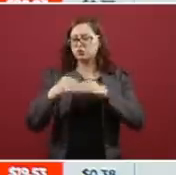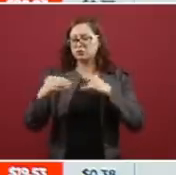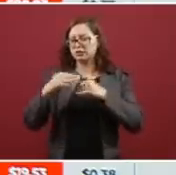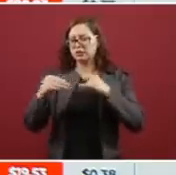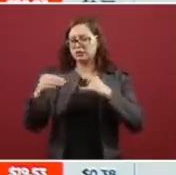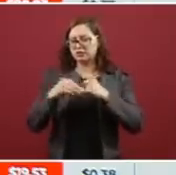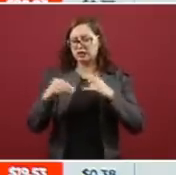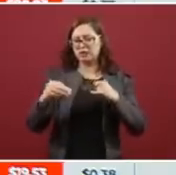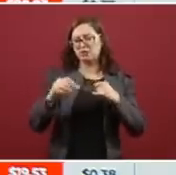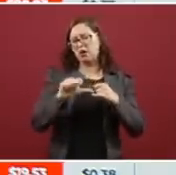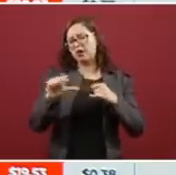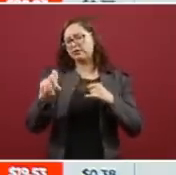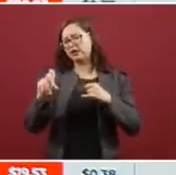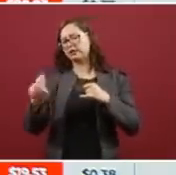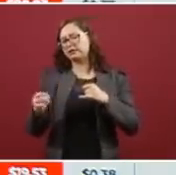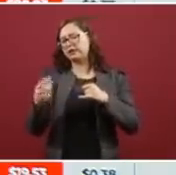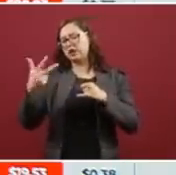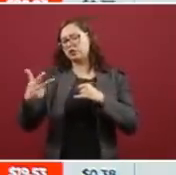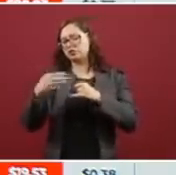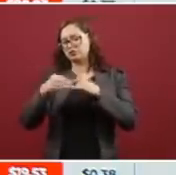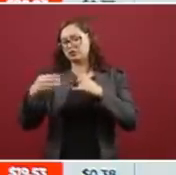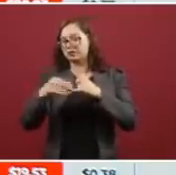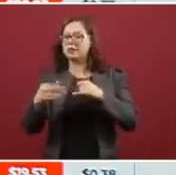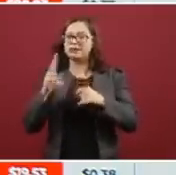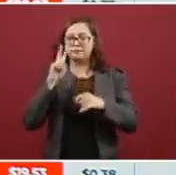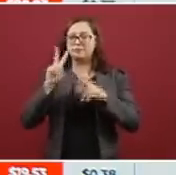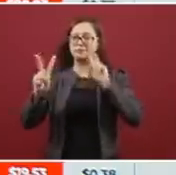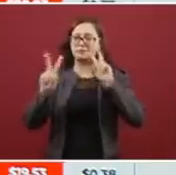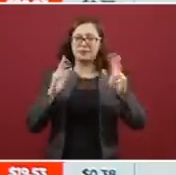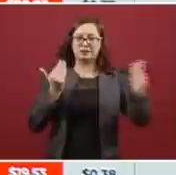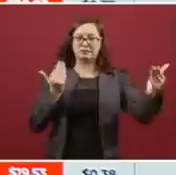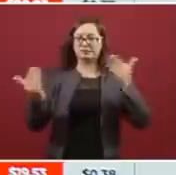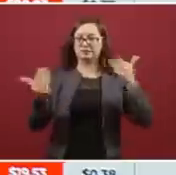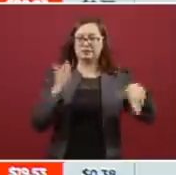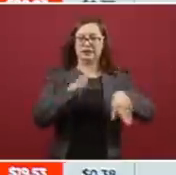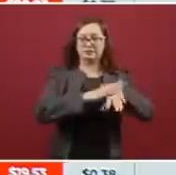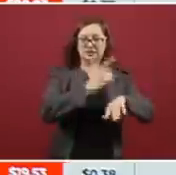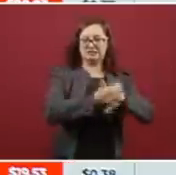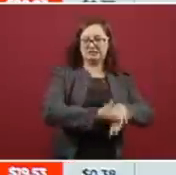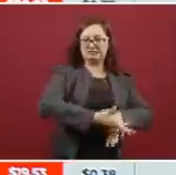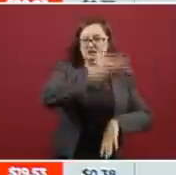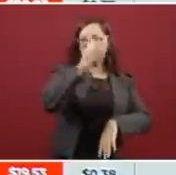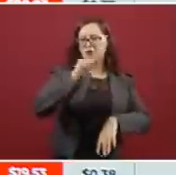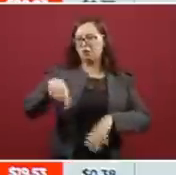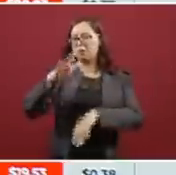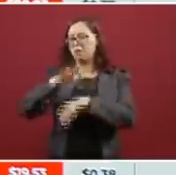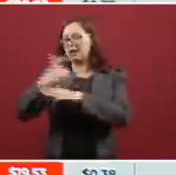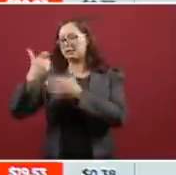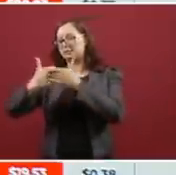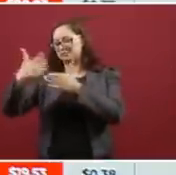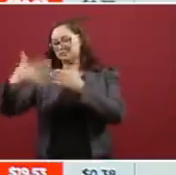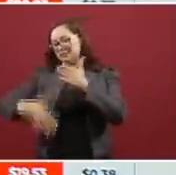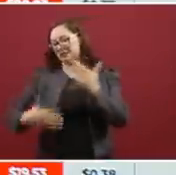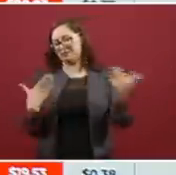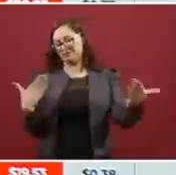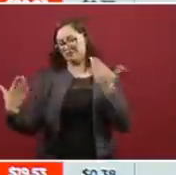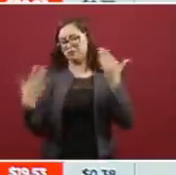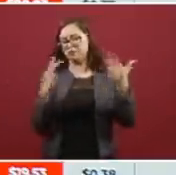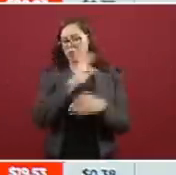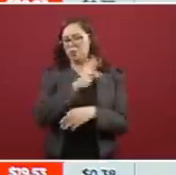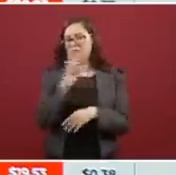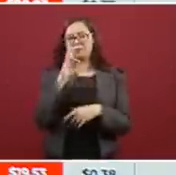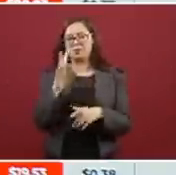a 38 centavos se ve claramente la diferencia de los márgenes porque una gasolinera es económica y porque una